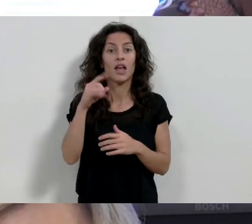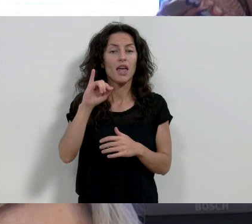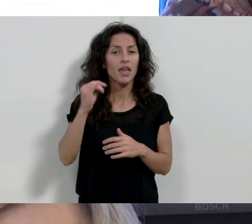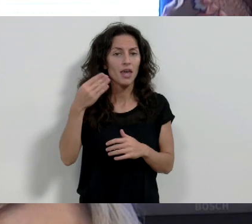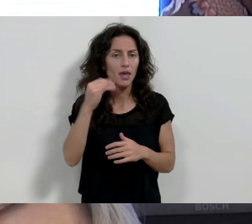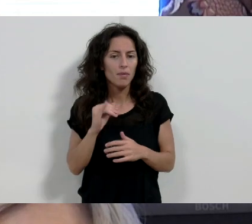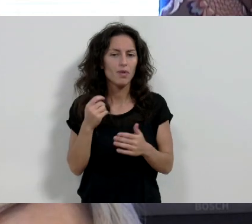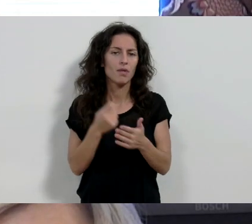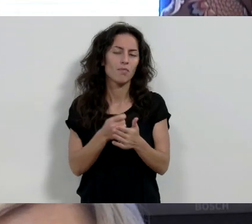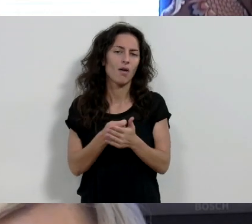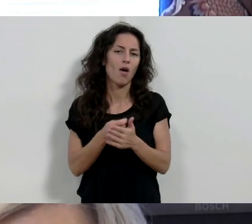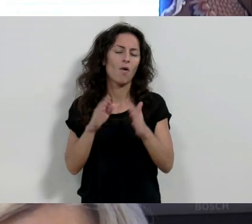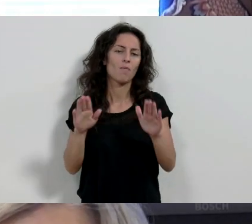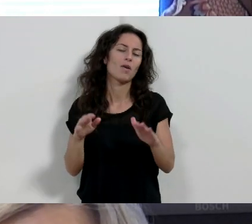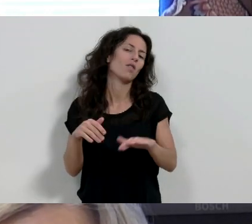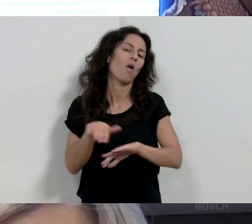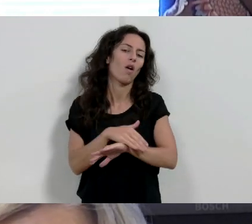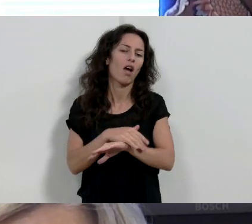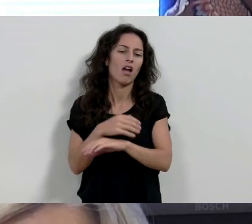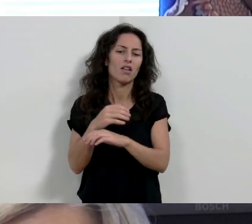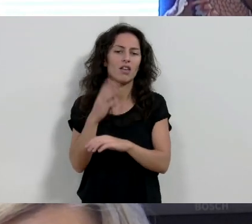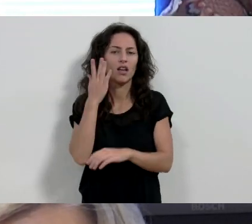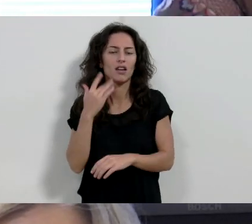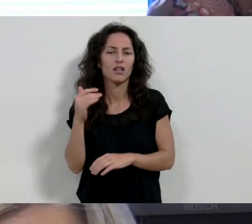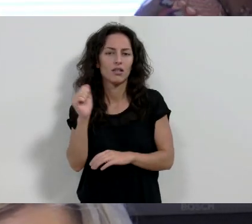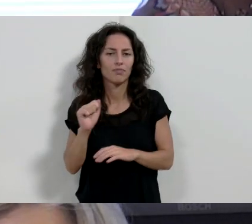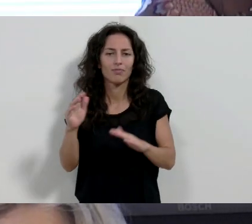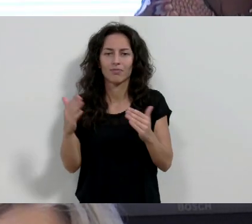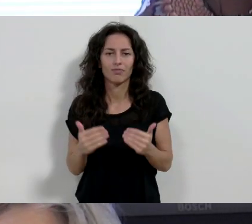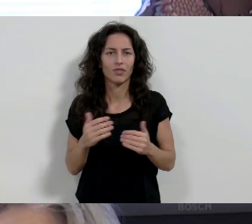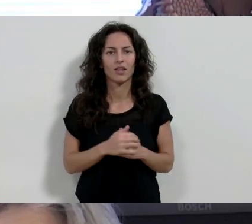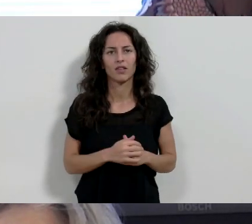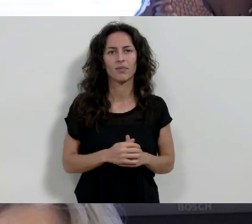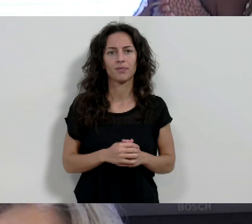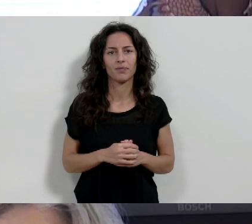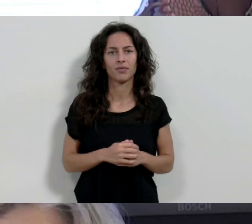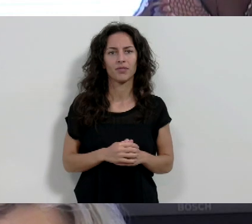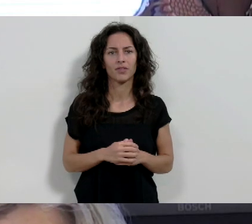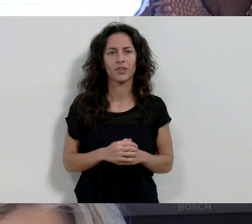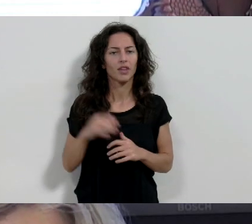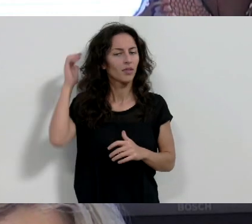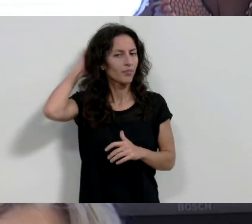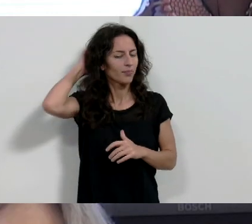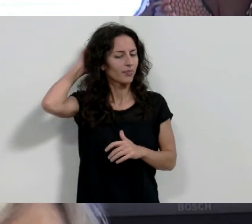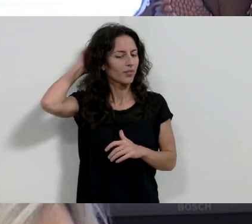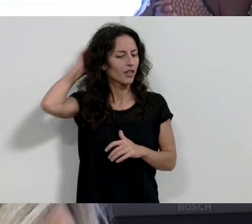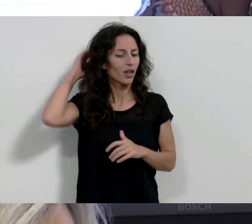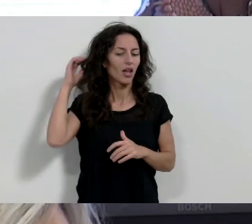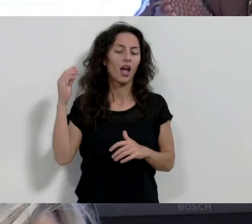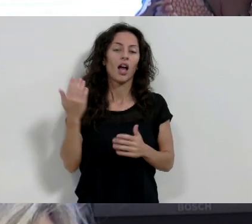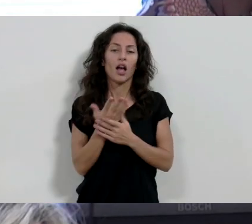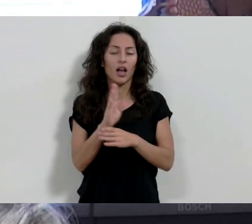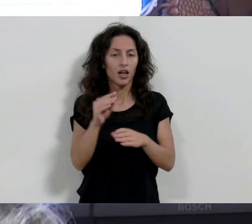oído. En esta moción que traemos hoy al Pleno nos centramos en un aspecto que es el referente a